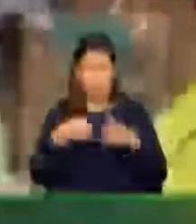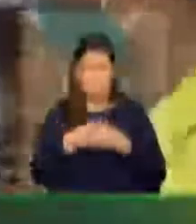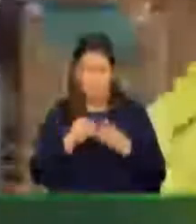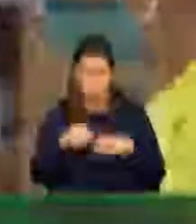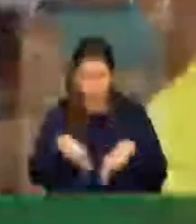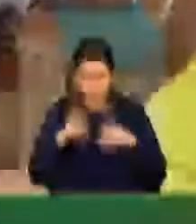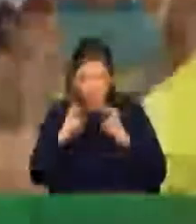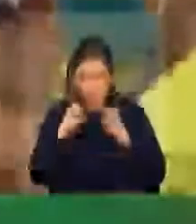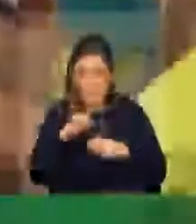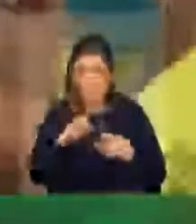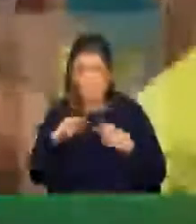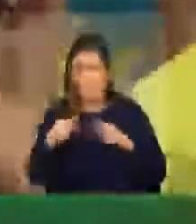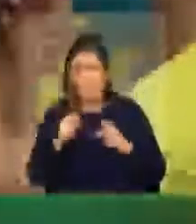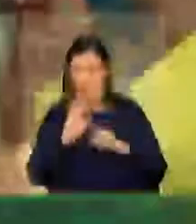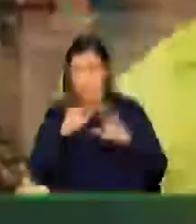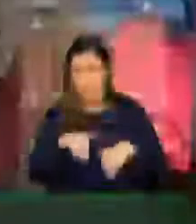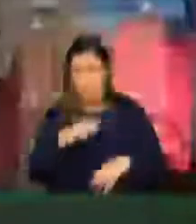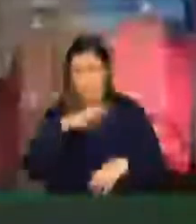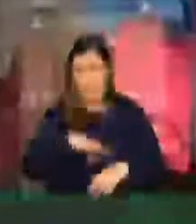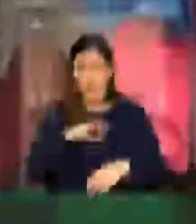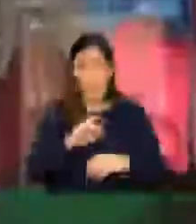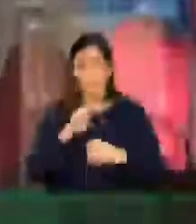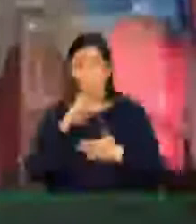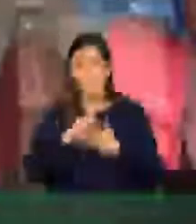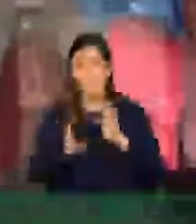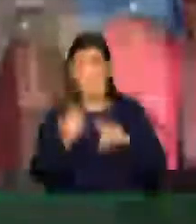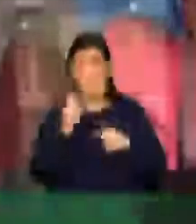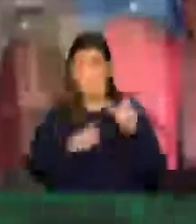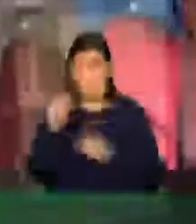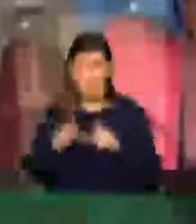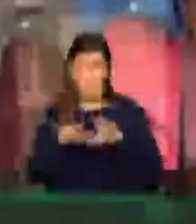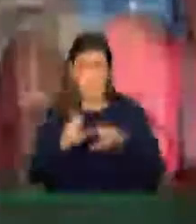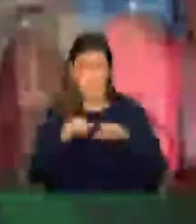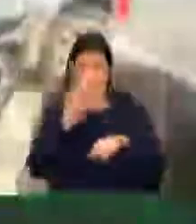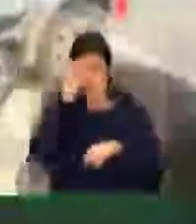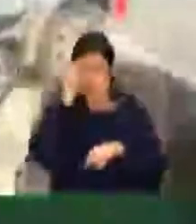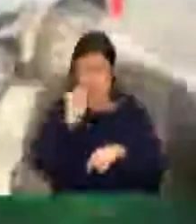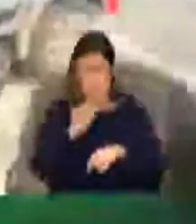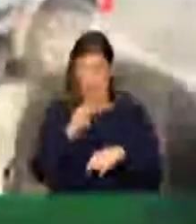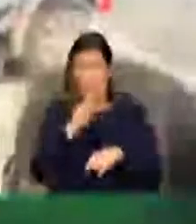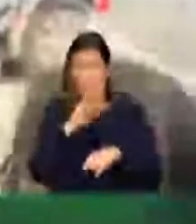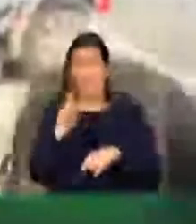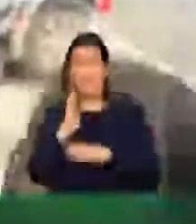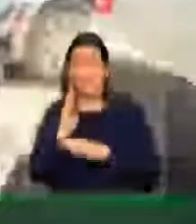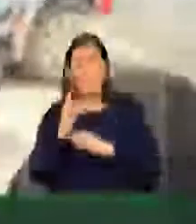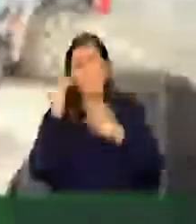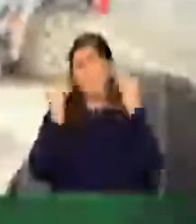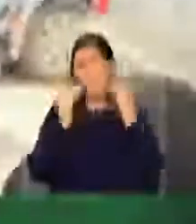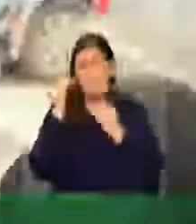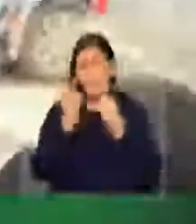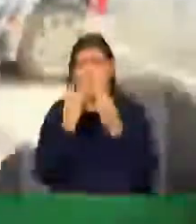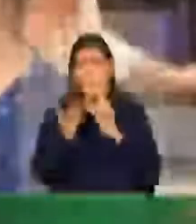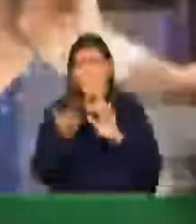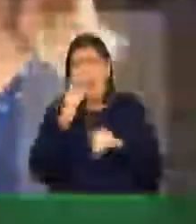India. El gobierno del segundo país más poblado del mundo clasificó la Delta Plus como variante de preocupación debido a su mayor capacidad